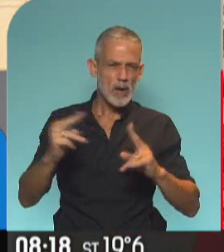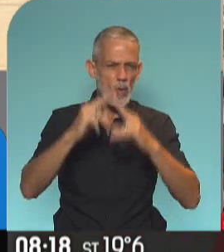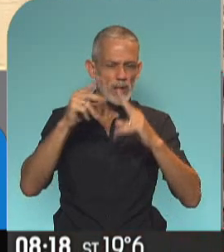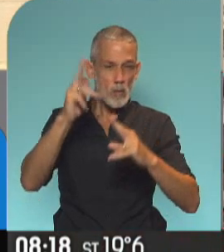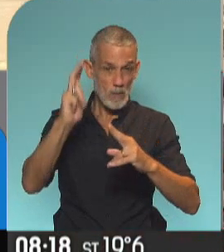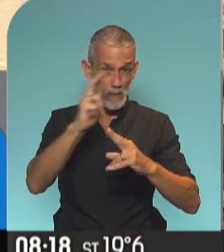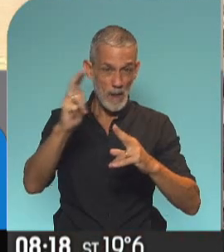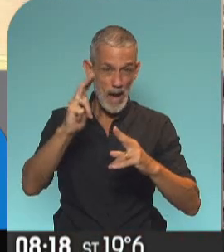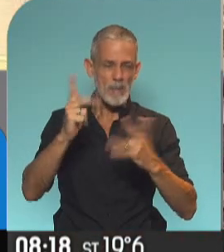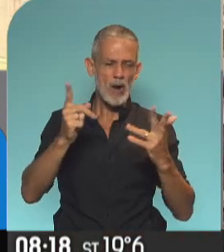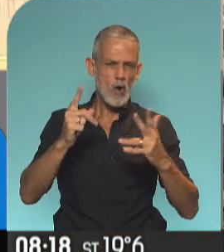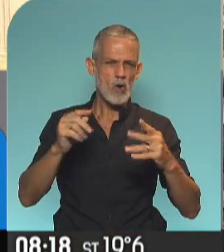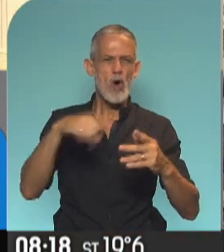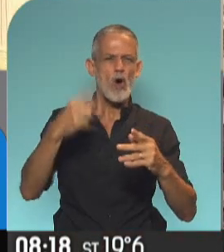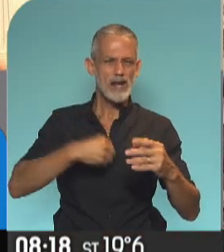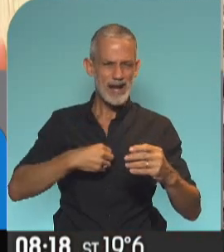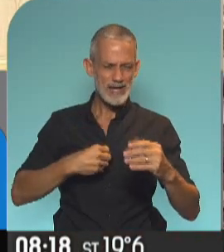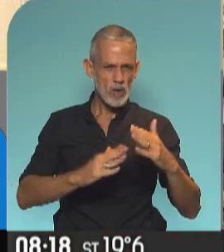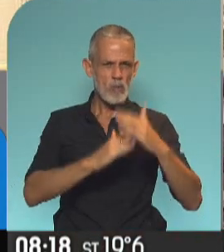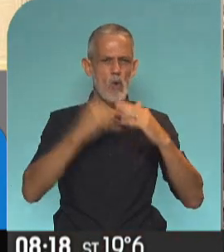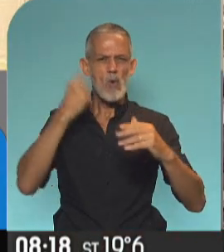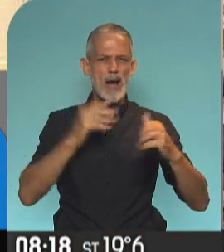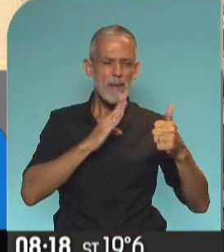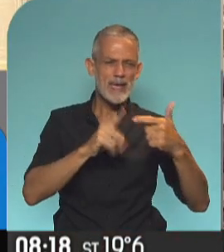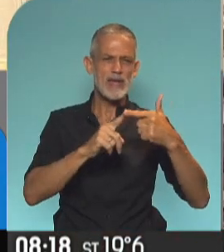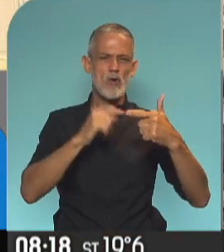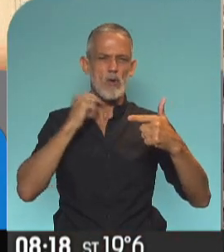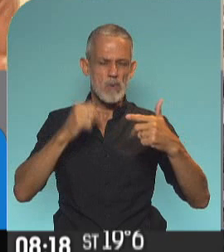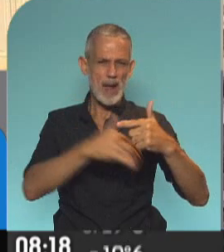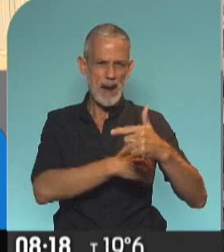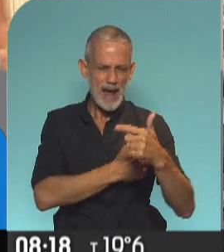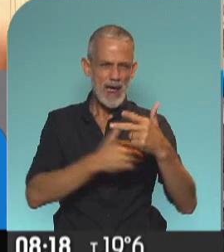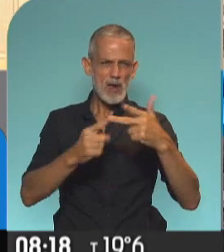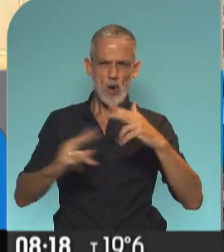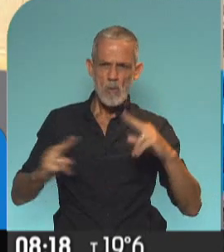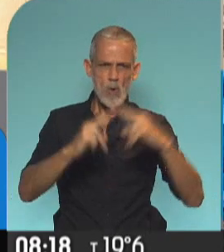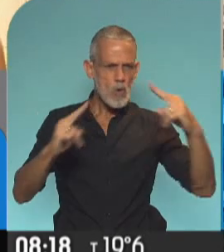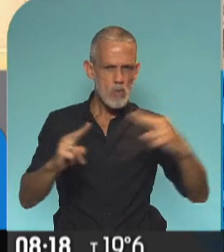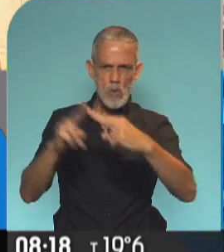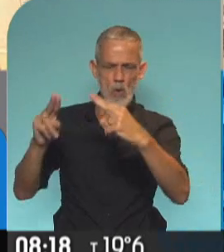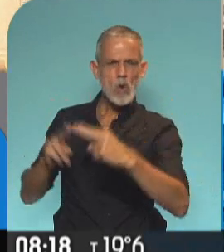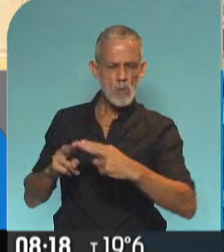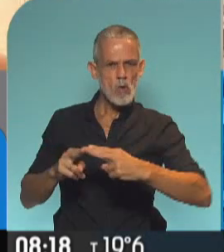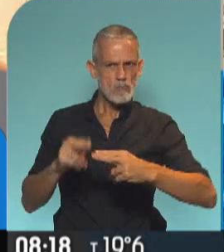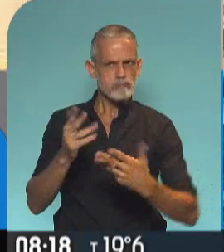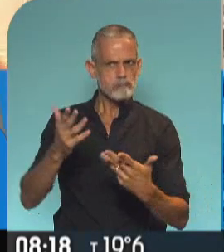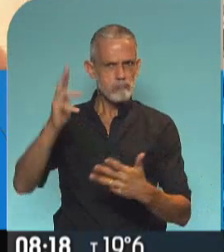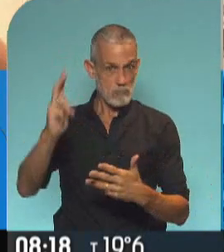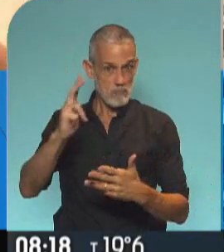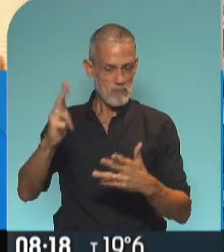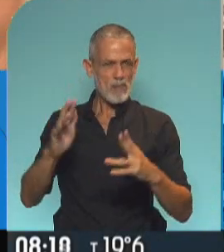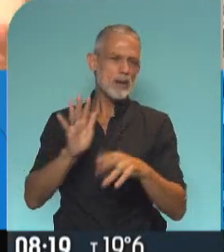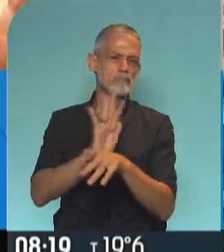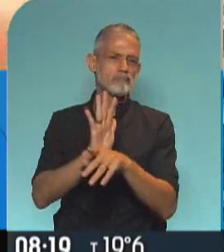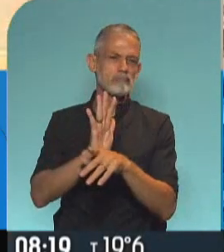está haciendo con ayatolas, con rabinos, con pastores, también es una manera de